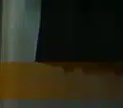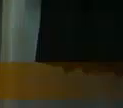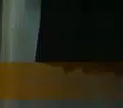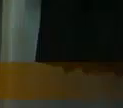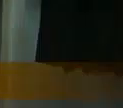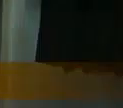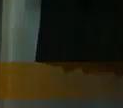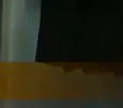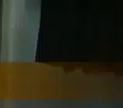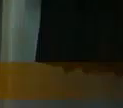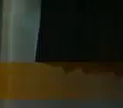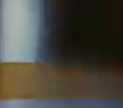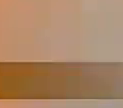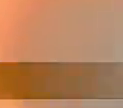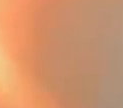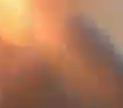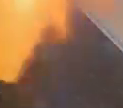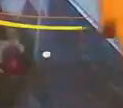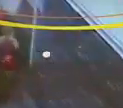volví.